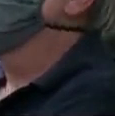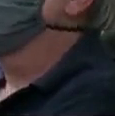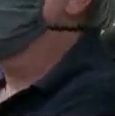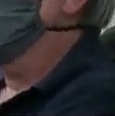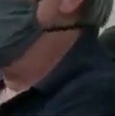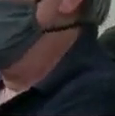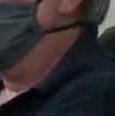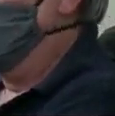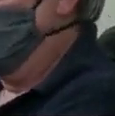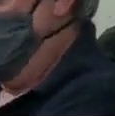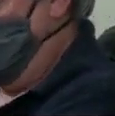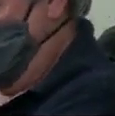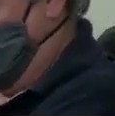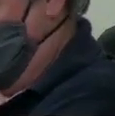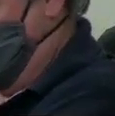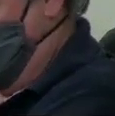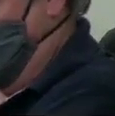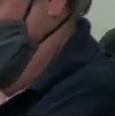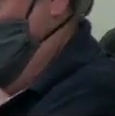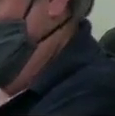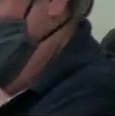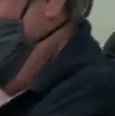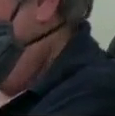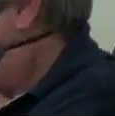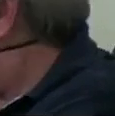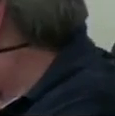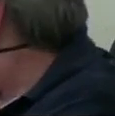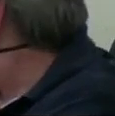actualmente en nuestra ciudad. Era solo eso.